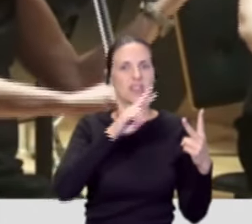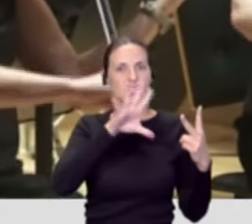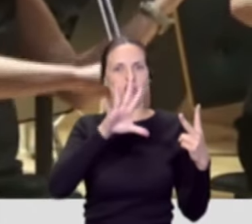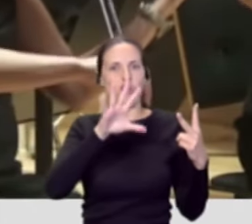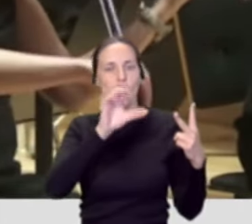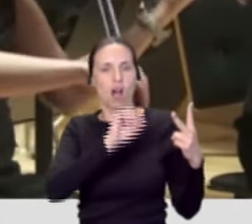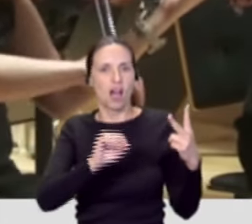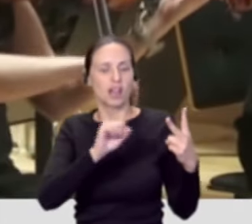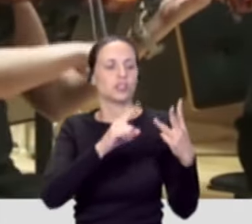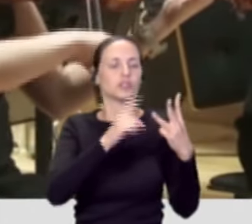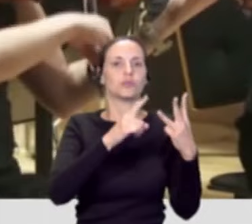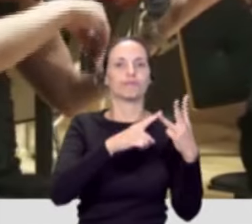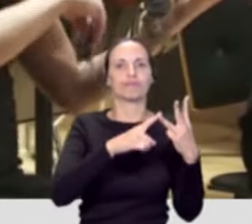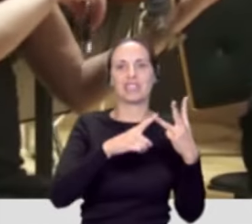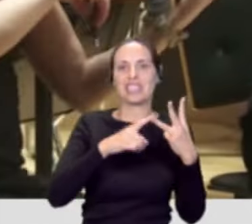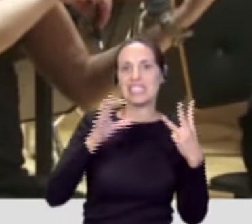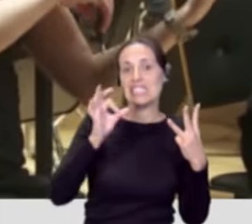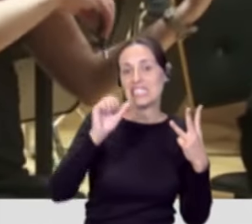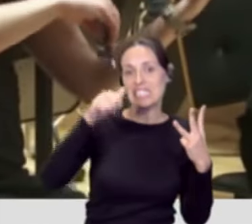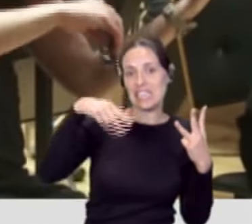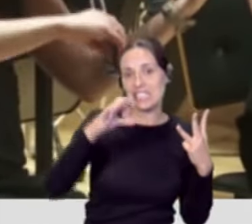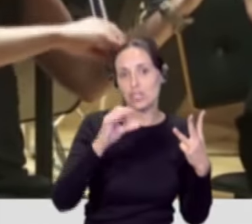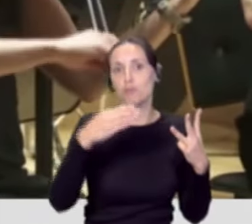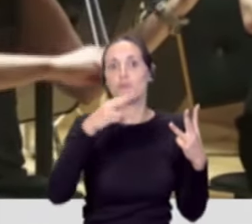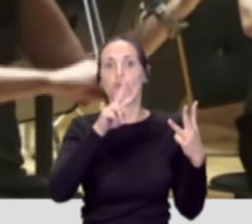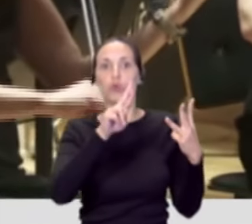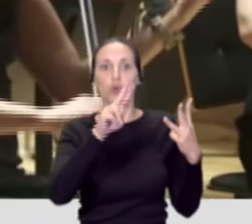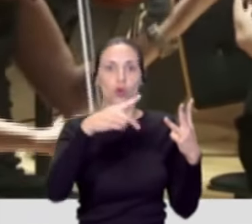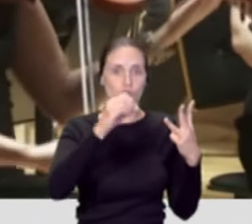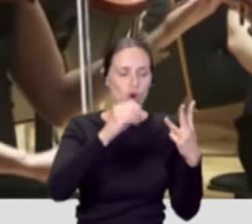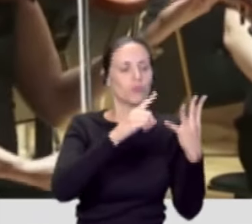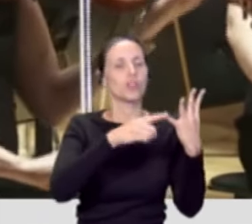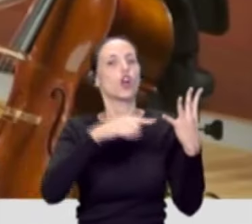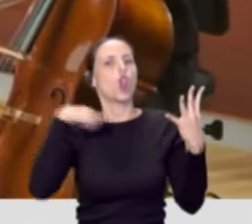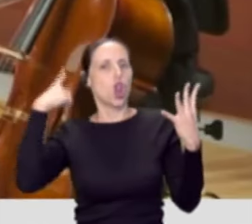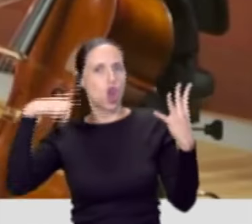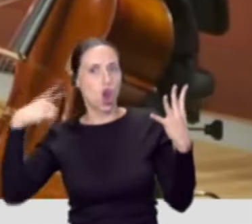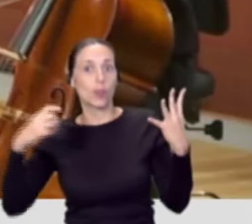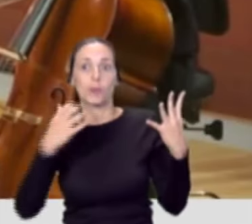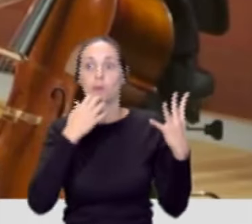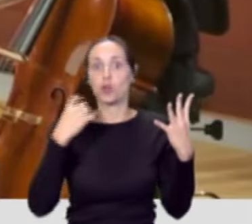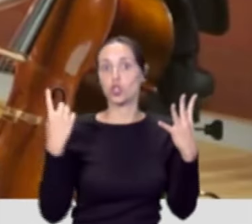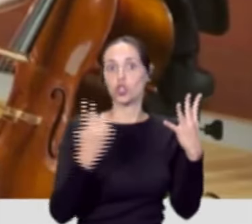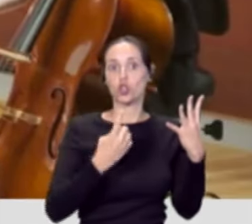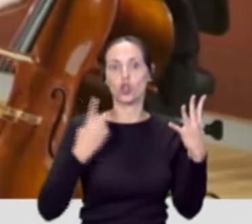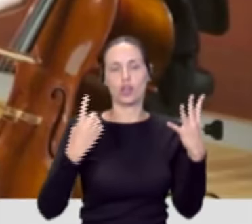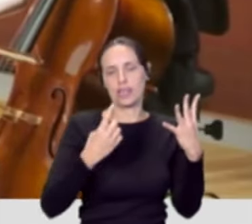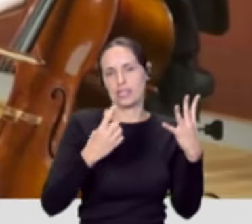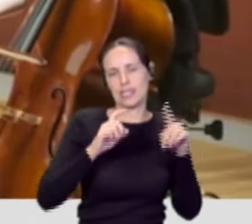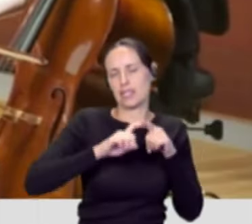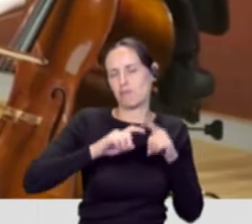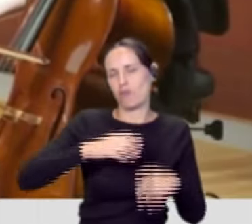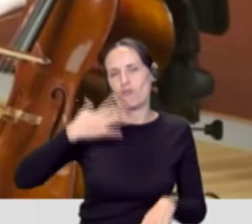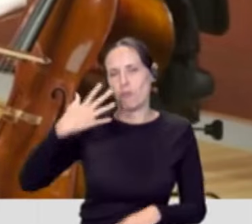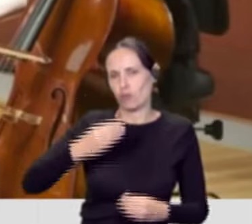de Salzburgo, la Filarmonía de Londres, con solistas como Sokolov, Cavaco,